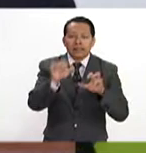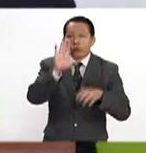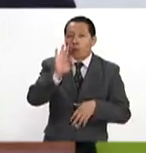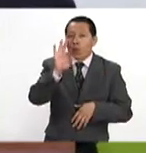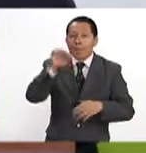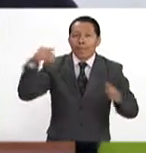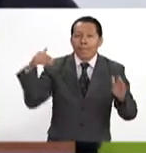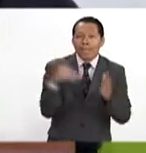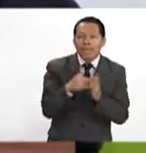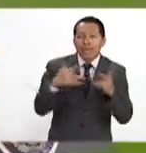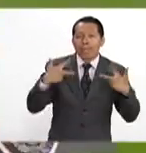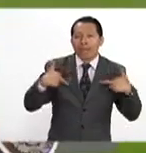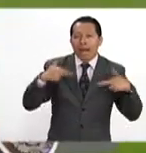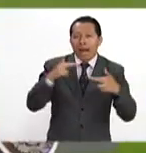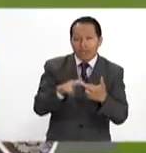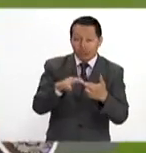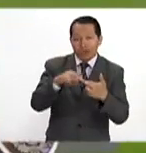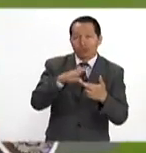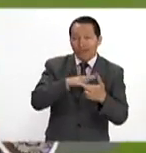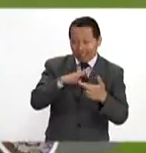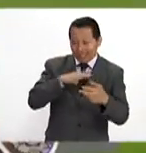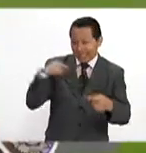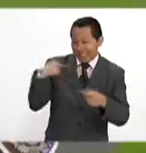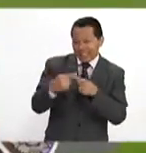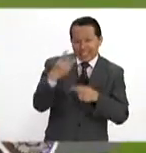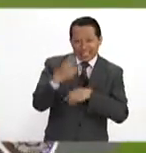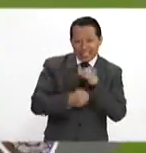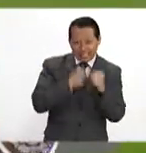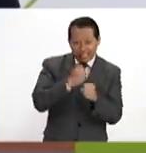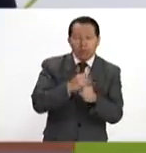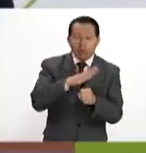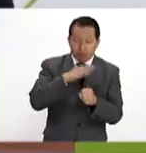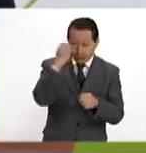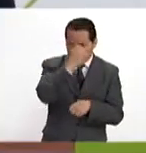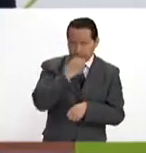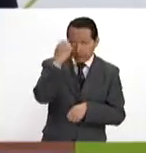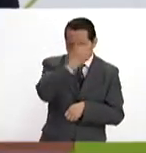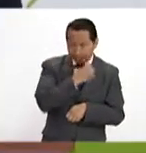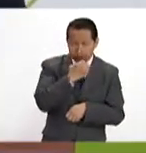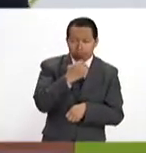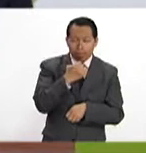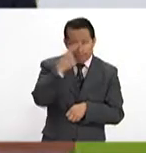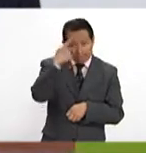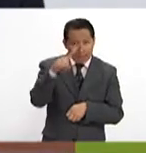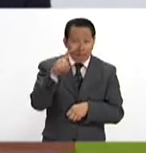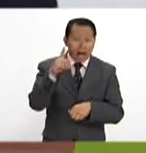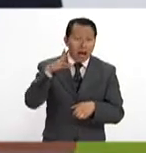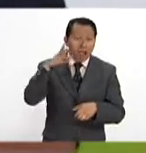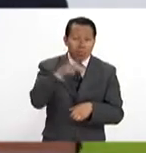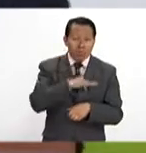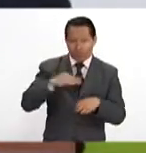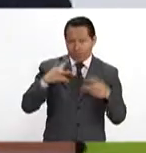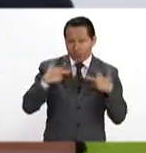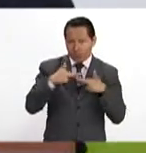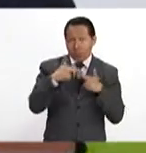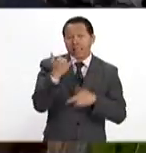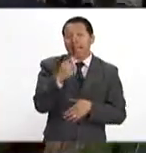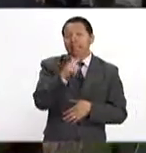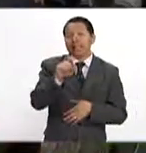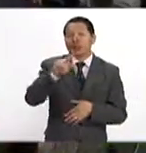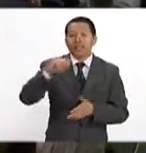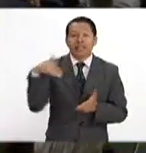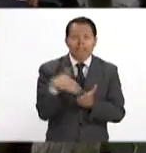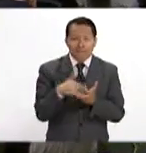640,000 maestros en 3 años han sido evaluados de aquellos que son aspirantes a profesores y